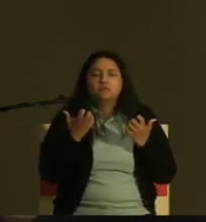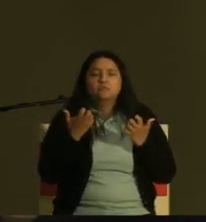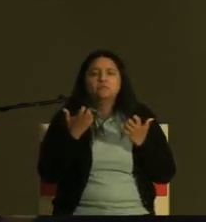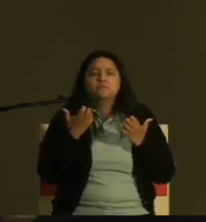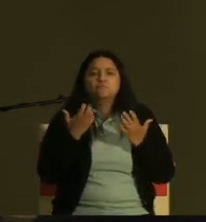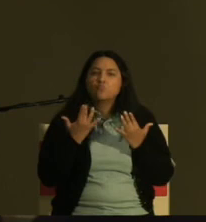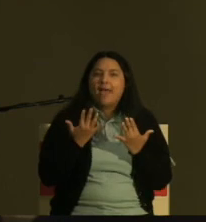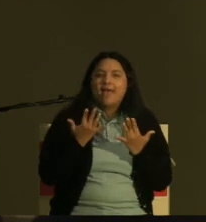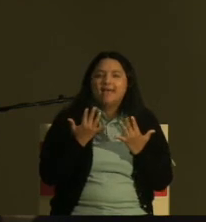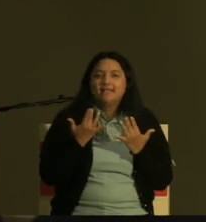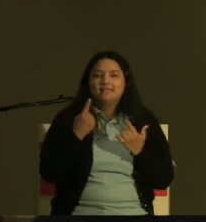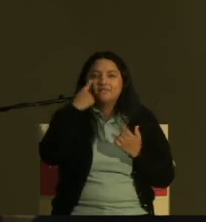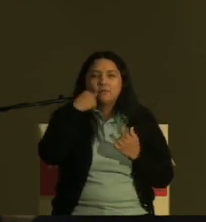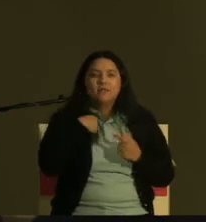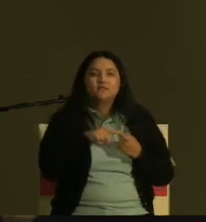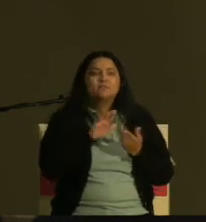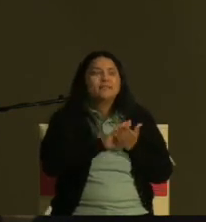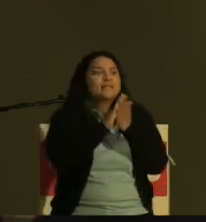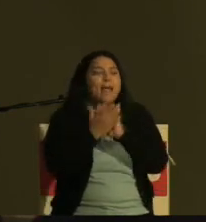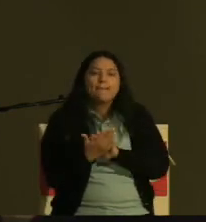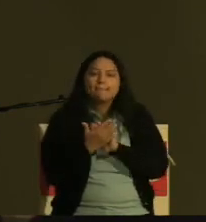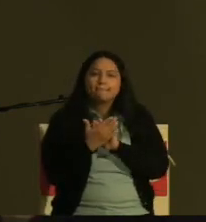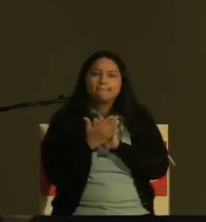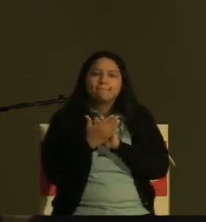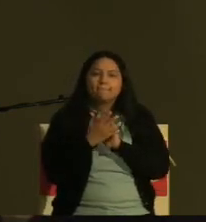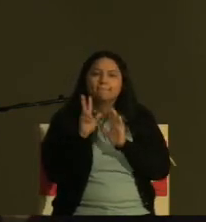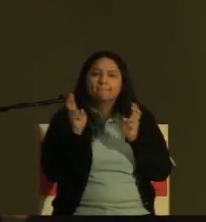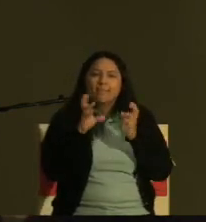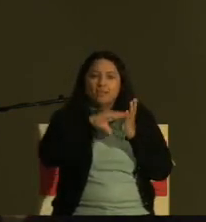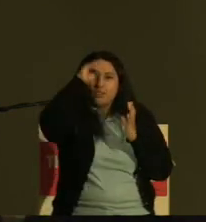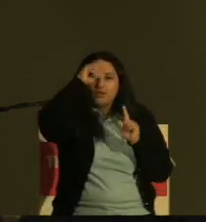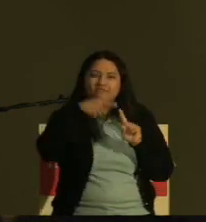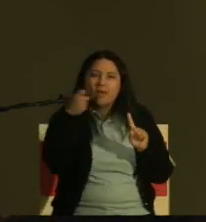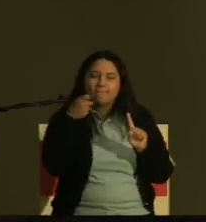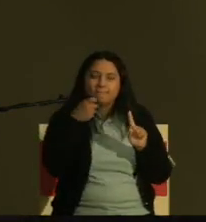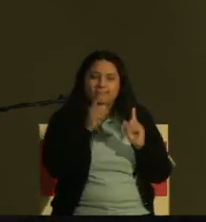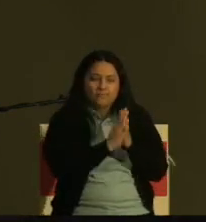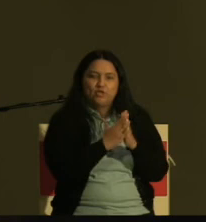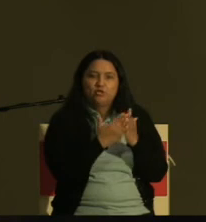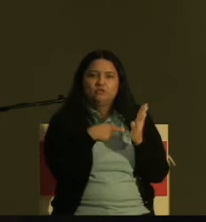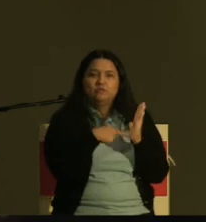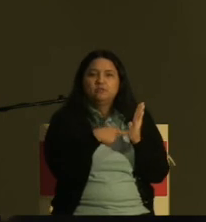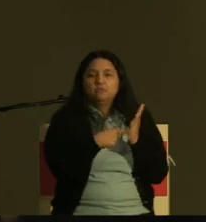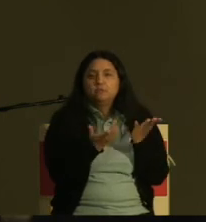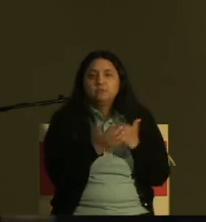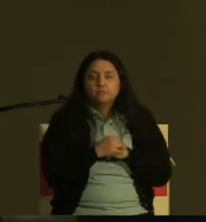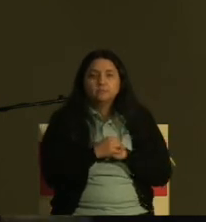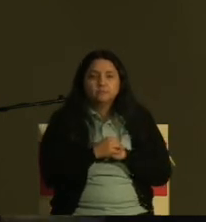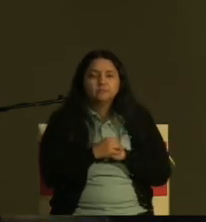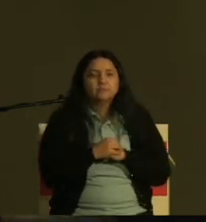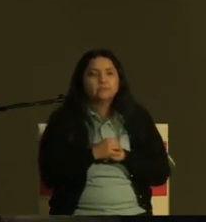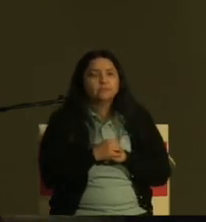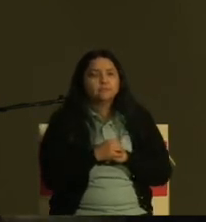mis propios libros, ¿no? De mis propios textos, que es la parte ideal, ¿no? Un lector que no sabe lo que hay ahí, ¿no?